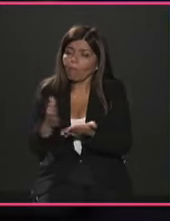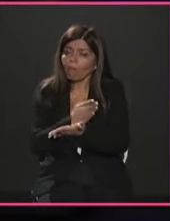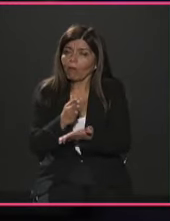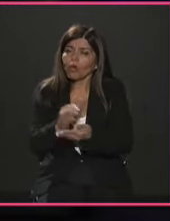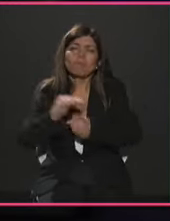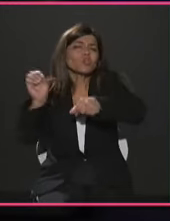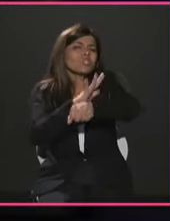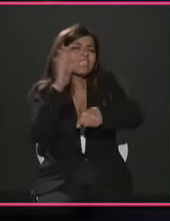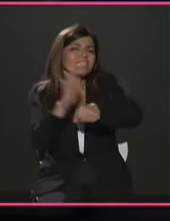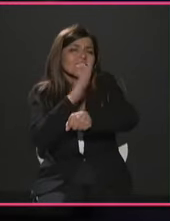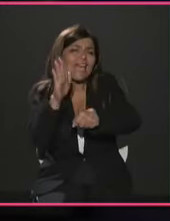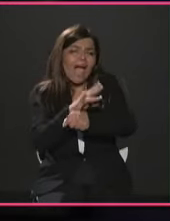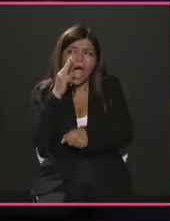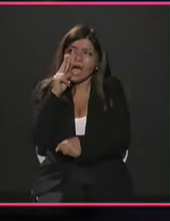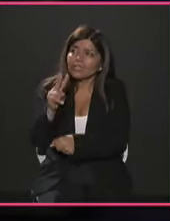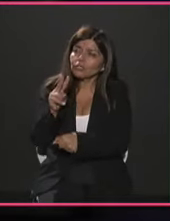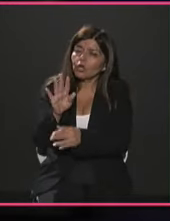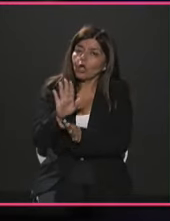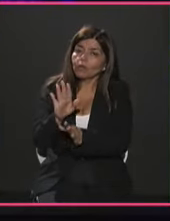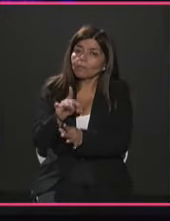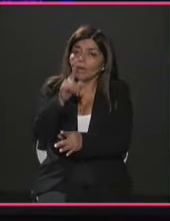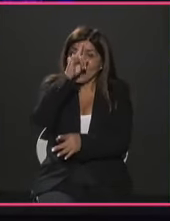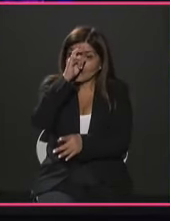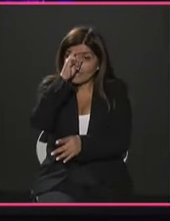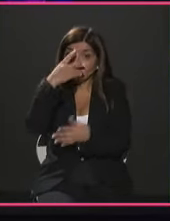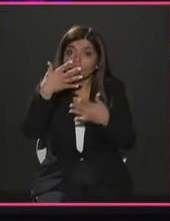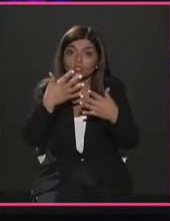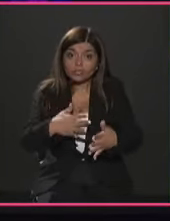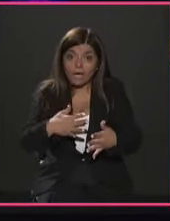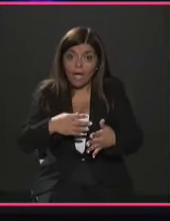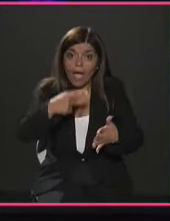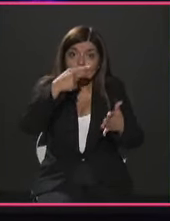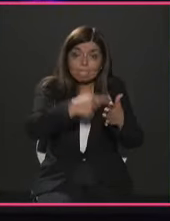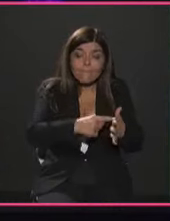personas pero se ha hecho clínicamente desde